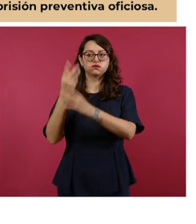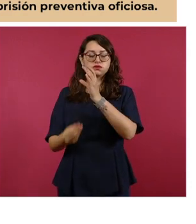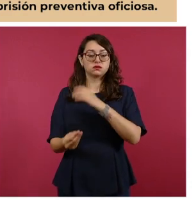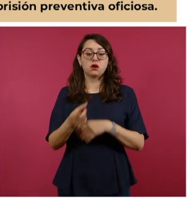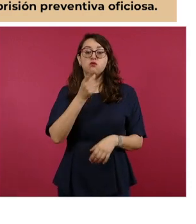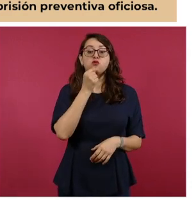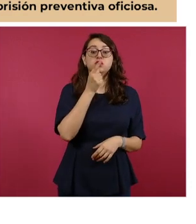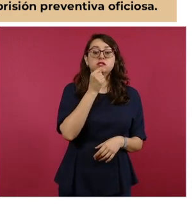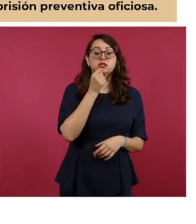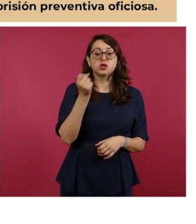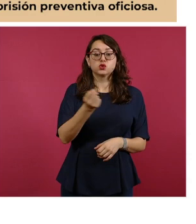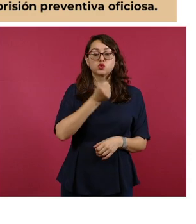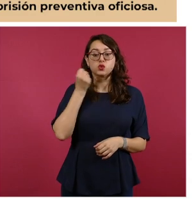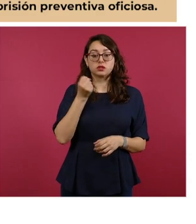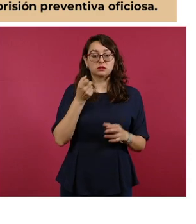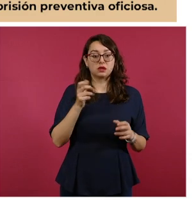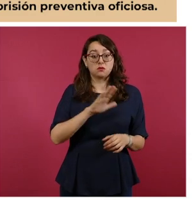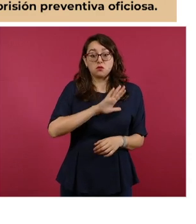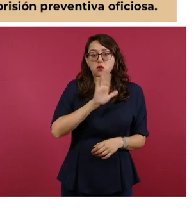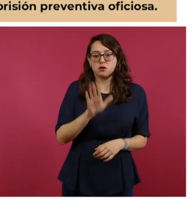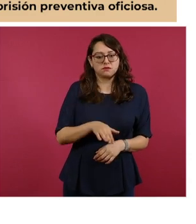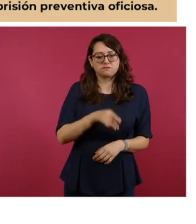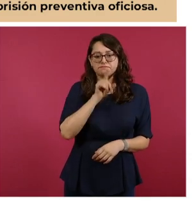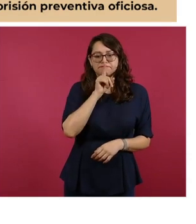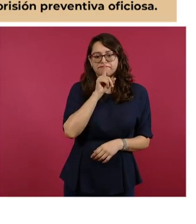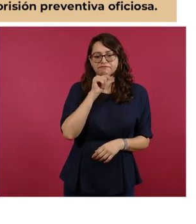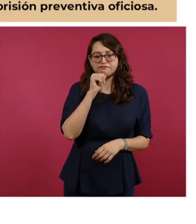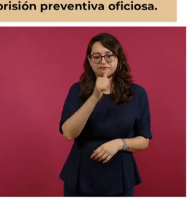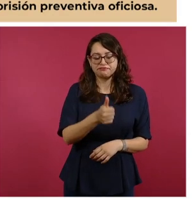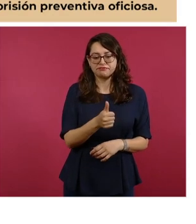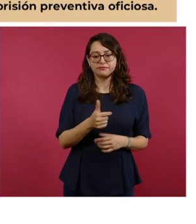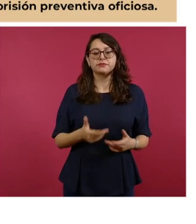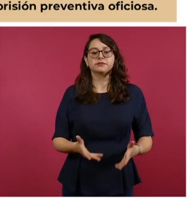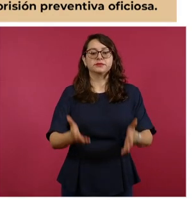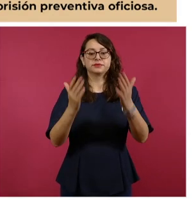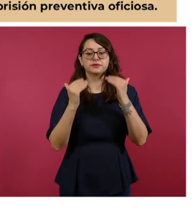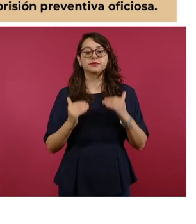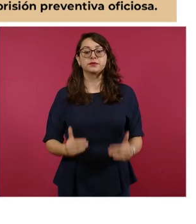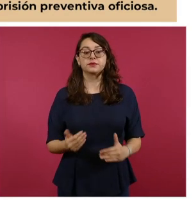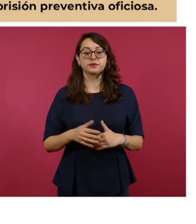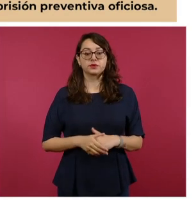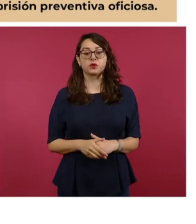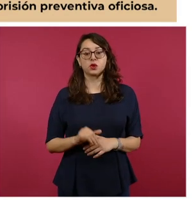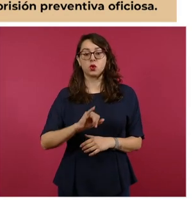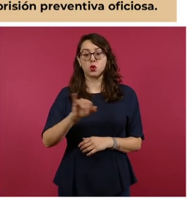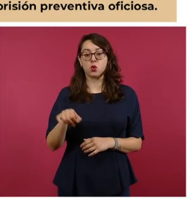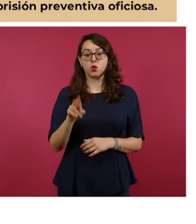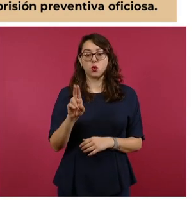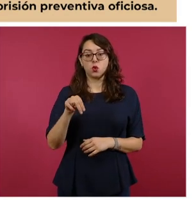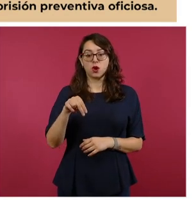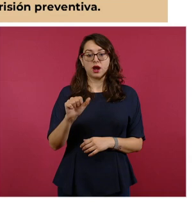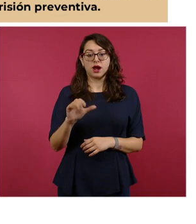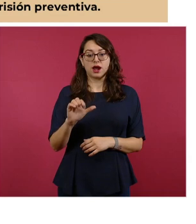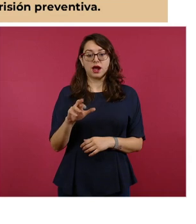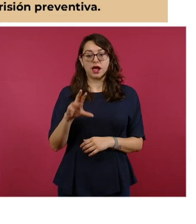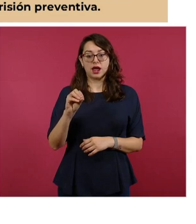los policías sobrevivieron a la agresión. Adelante. Siguiente detención, se trata de Juan Carlos N.